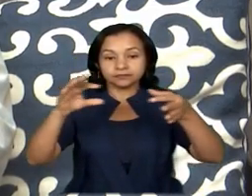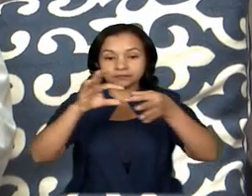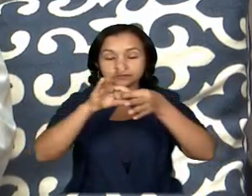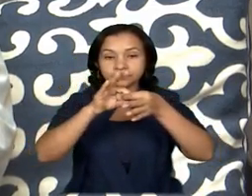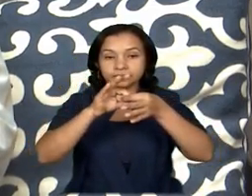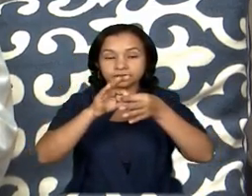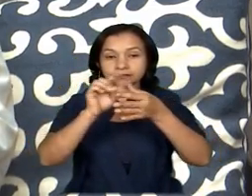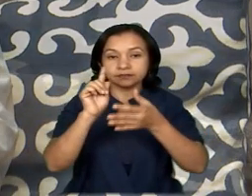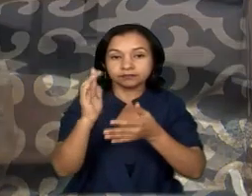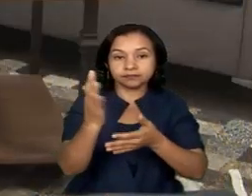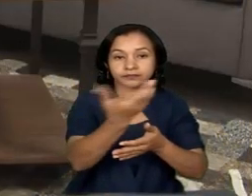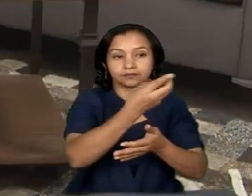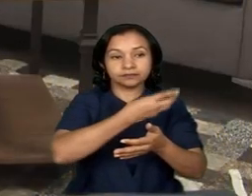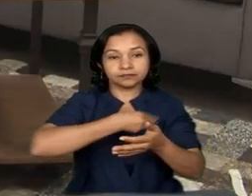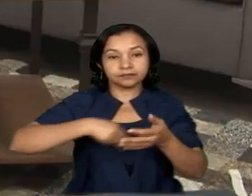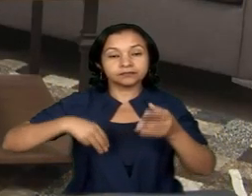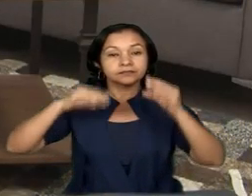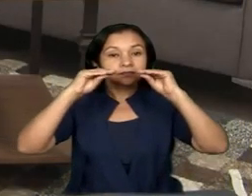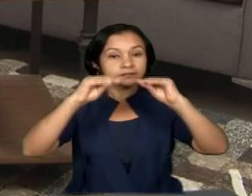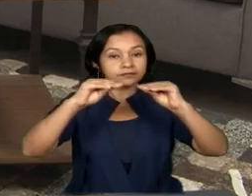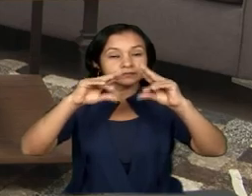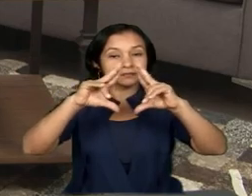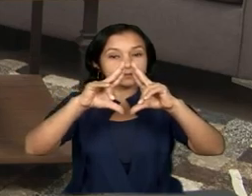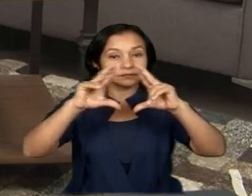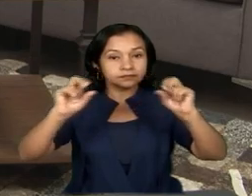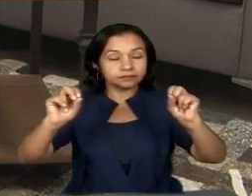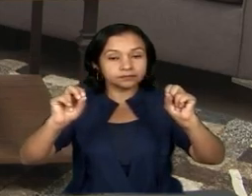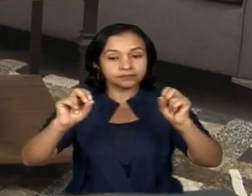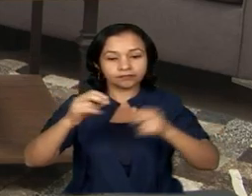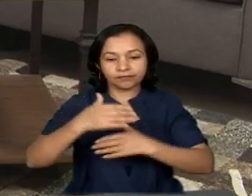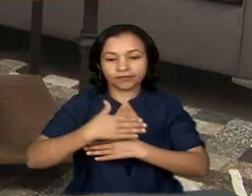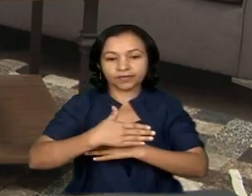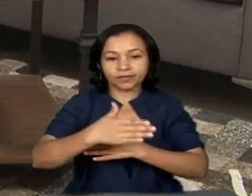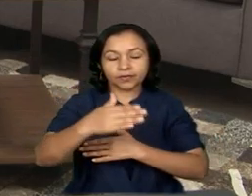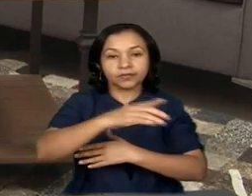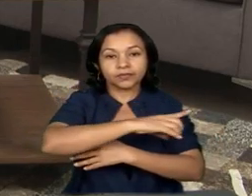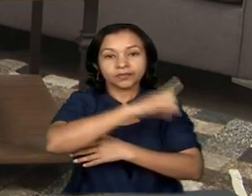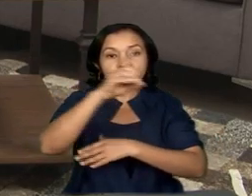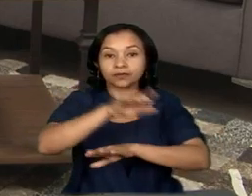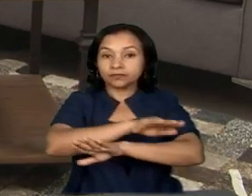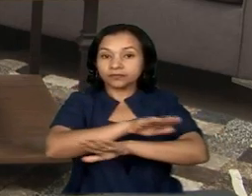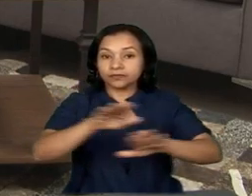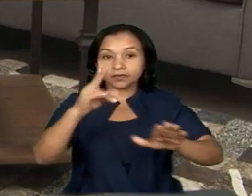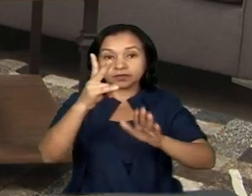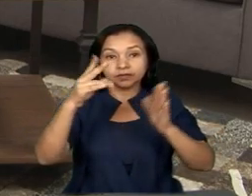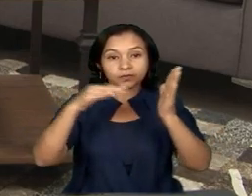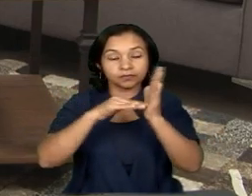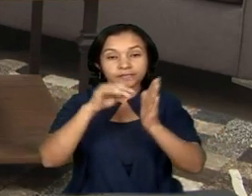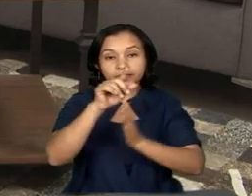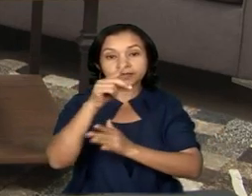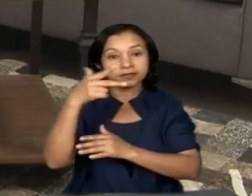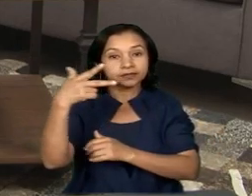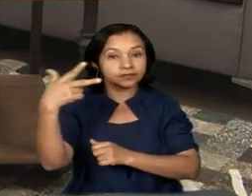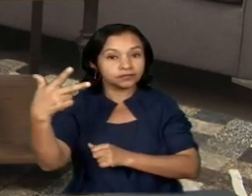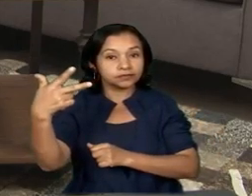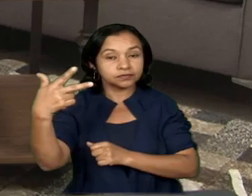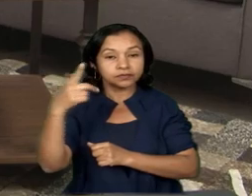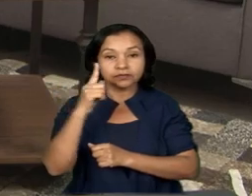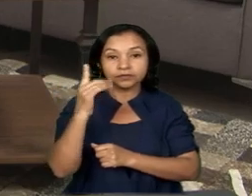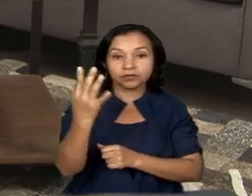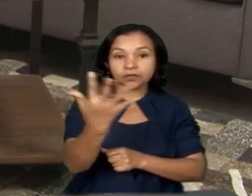nuestro país. Así es. A pocos días de cerrar el año 2018, todo